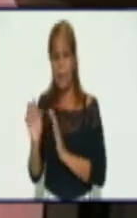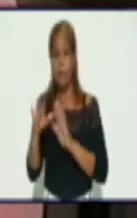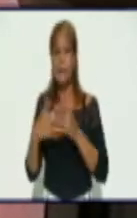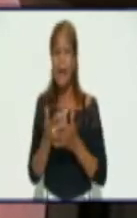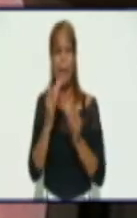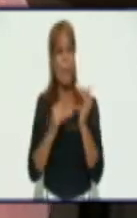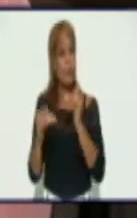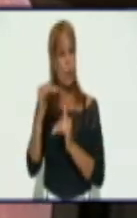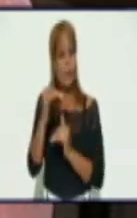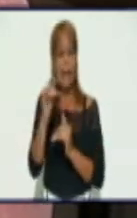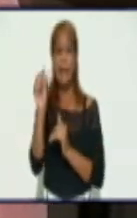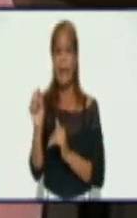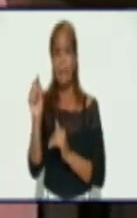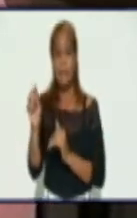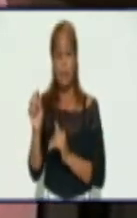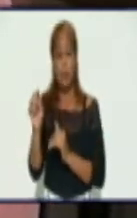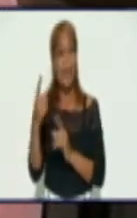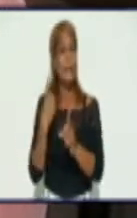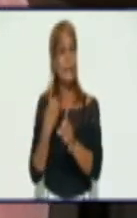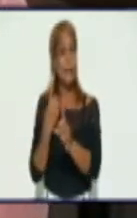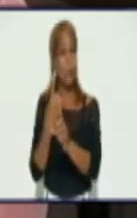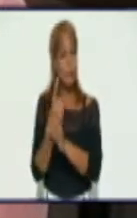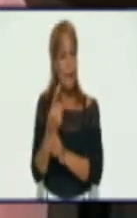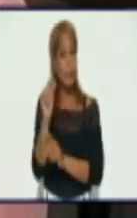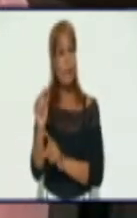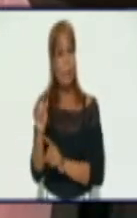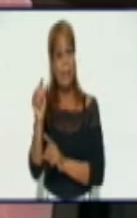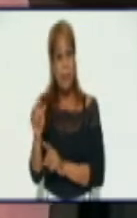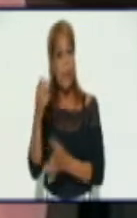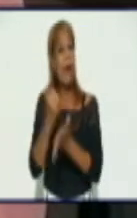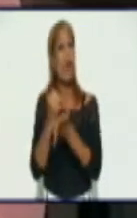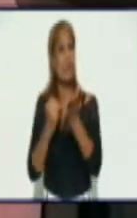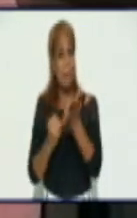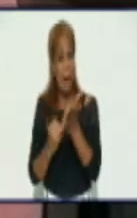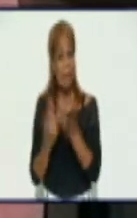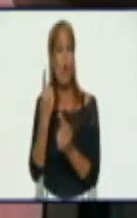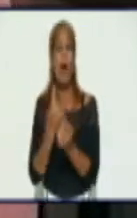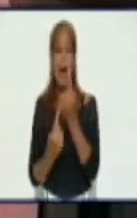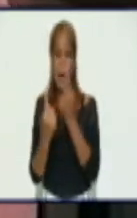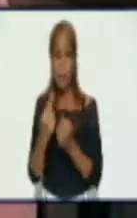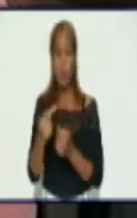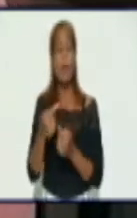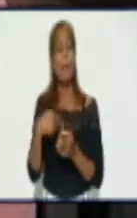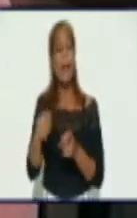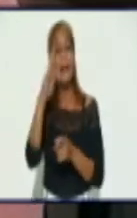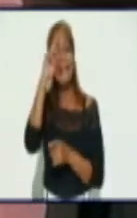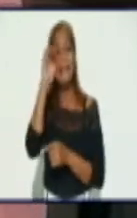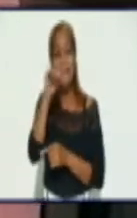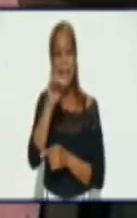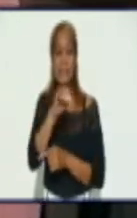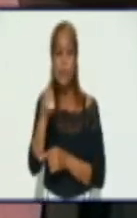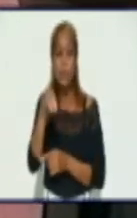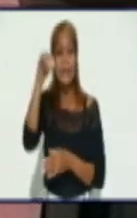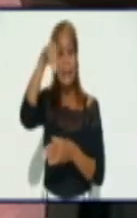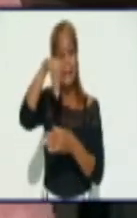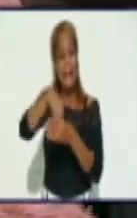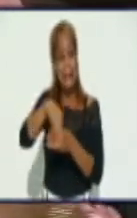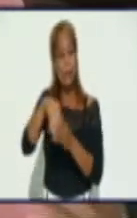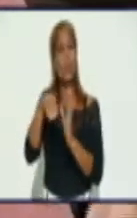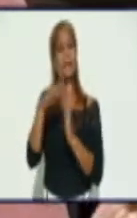contactos de casos confirmados hoy van a estar en sus viviendas. Y si no somos capaces de cumplir las medidas, vamos